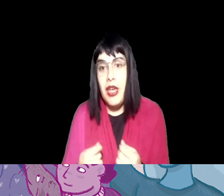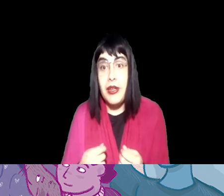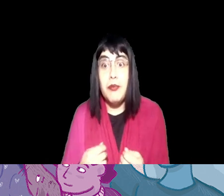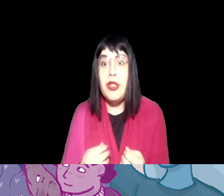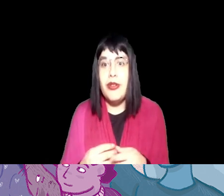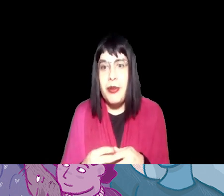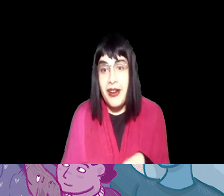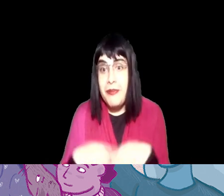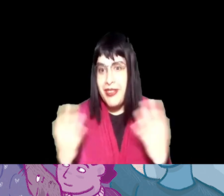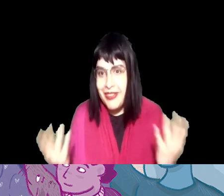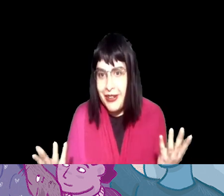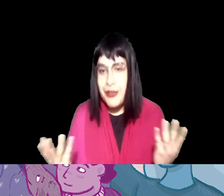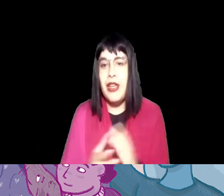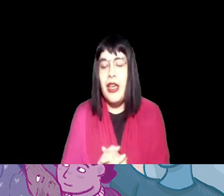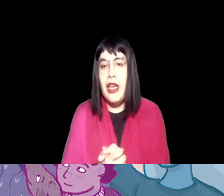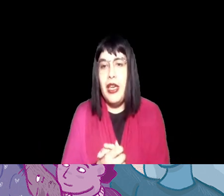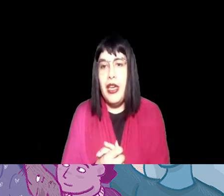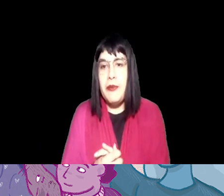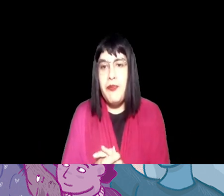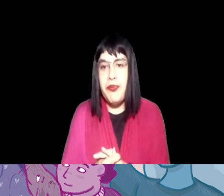y de una u otra manera reinventarnos.